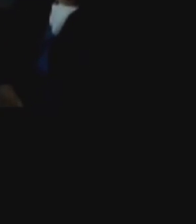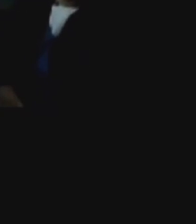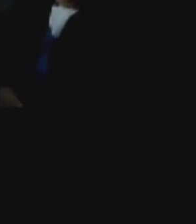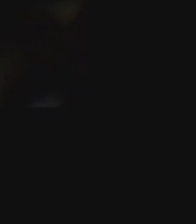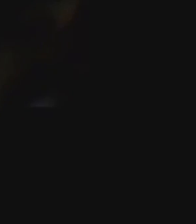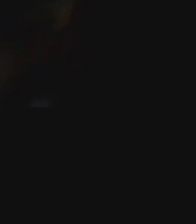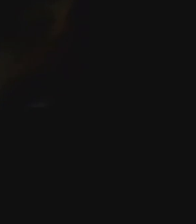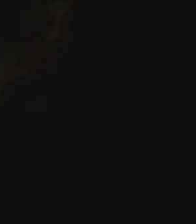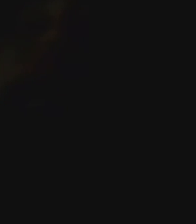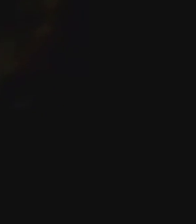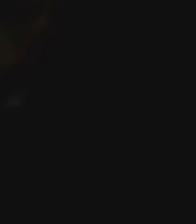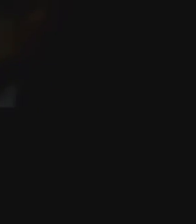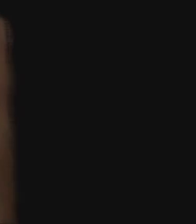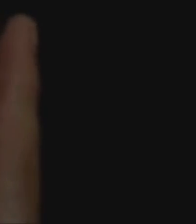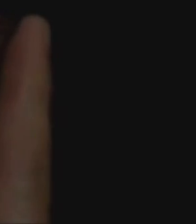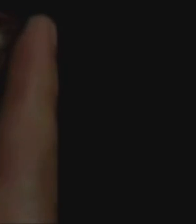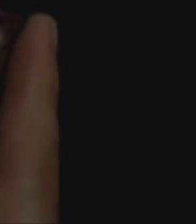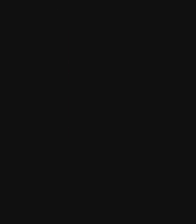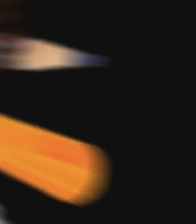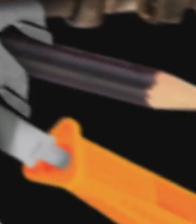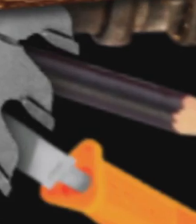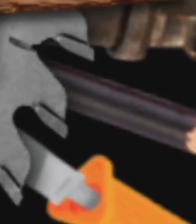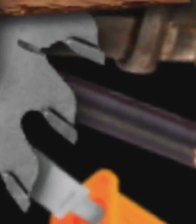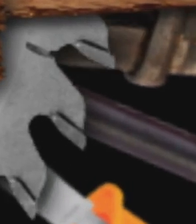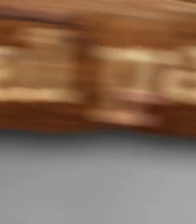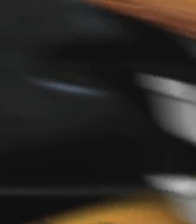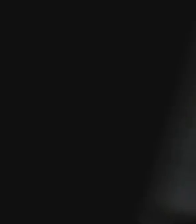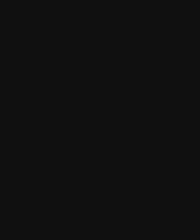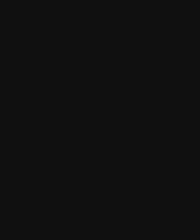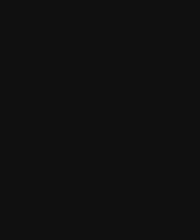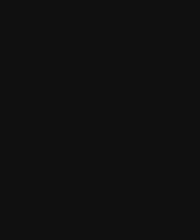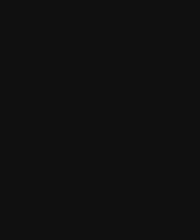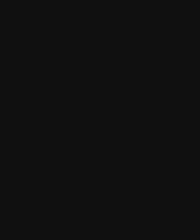vender. ¿Cómo se hace un club nuevo?